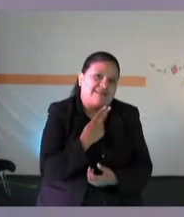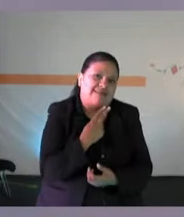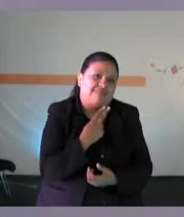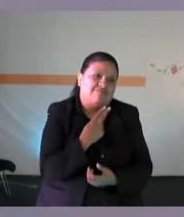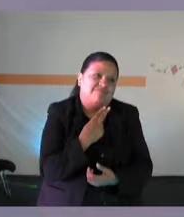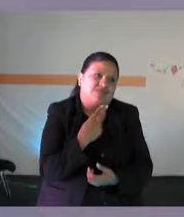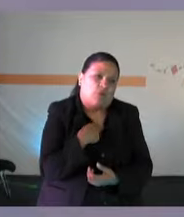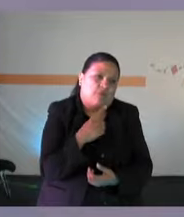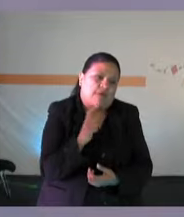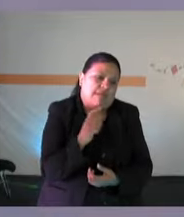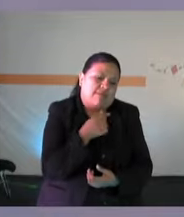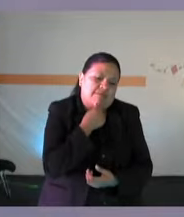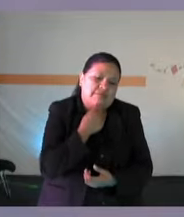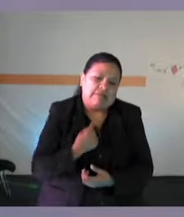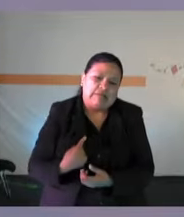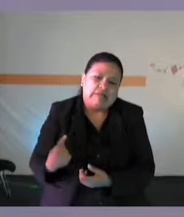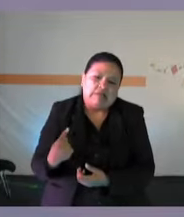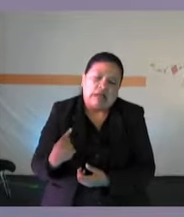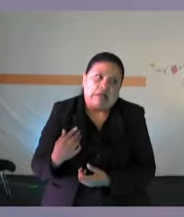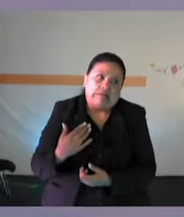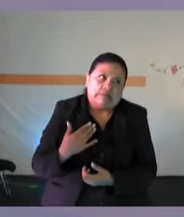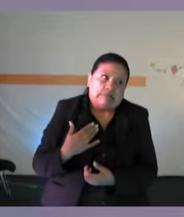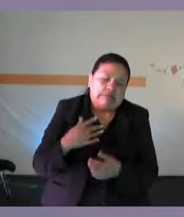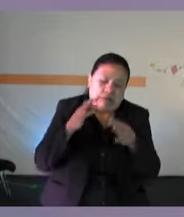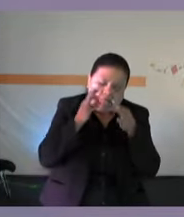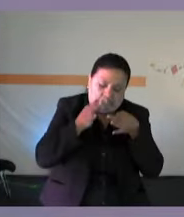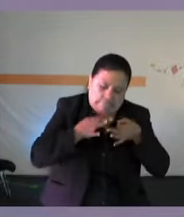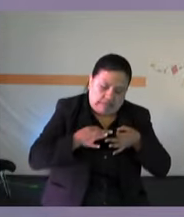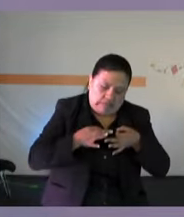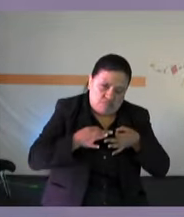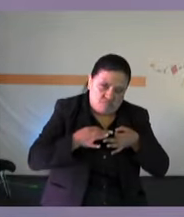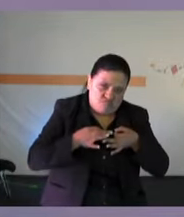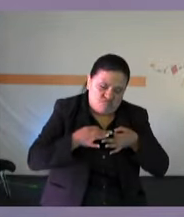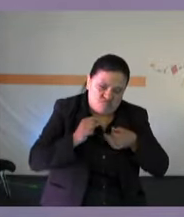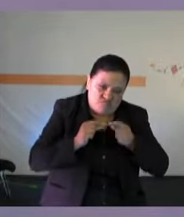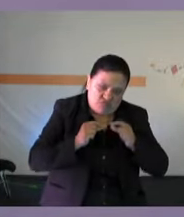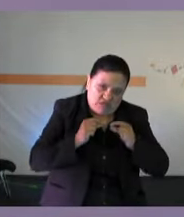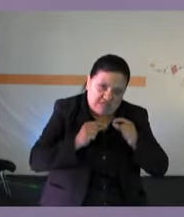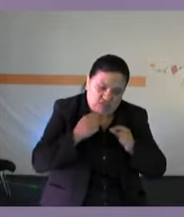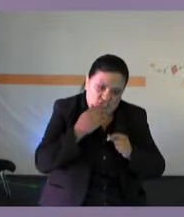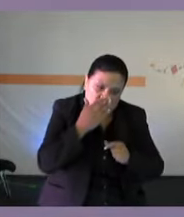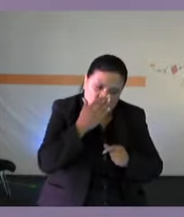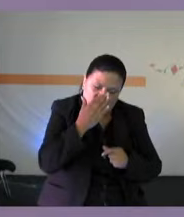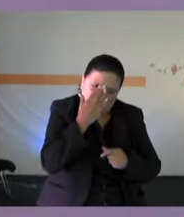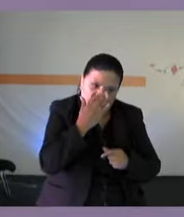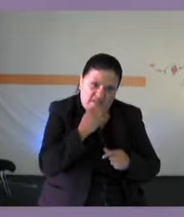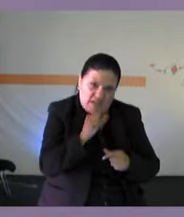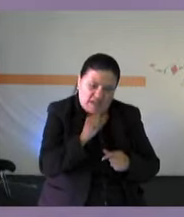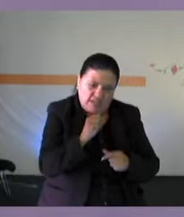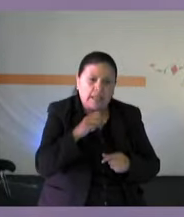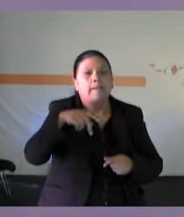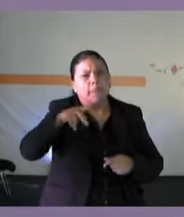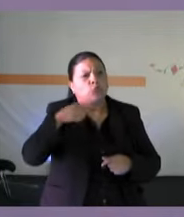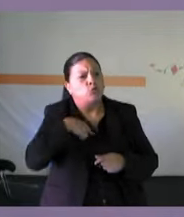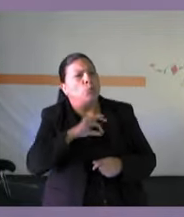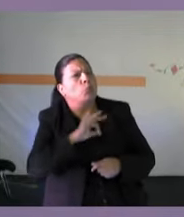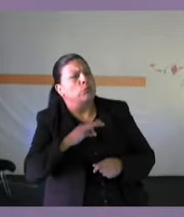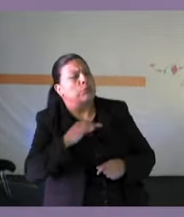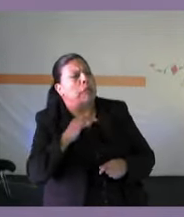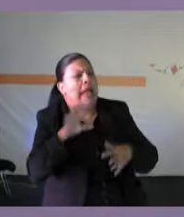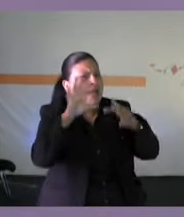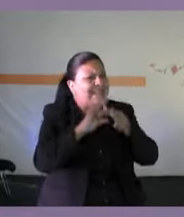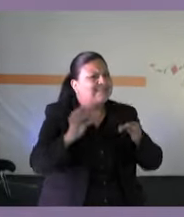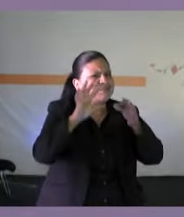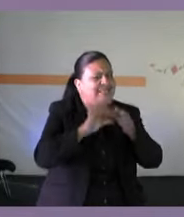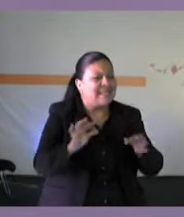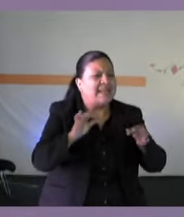poquitos, pero que uno que sí tenía era como de poder contar historias, porque mi papá se aburría